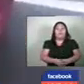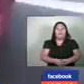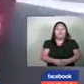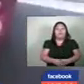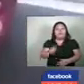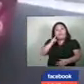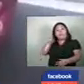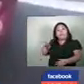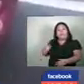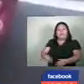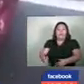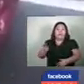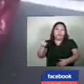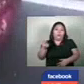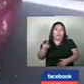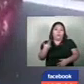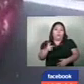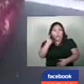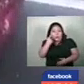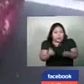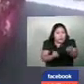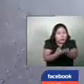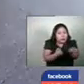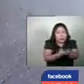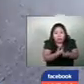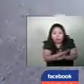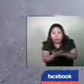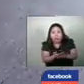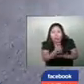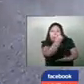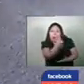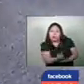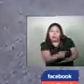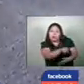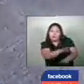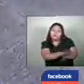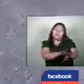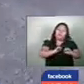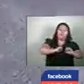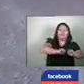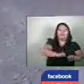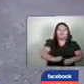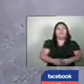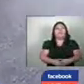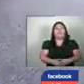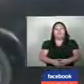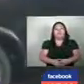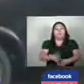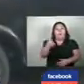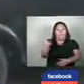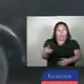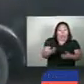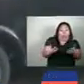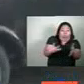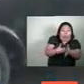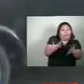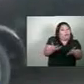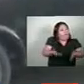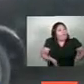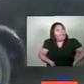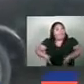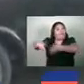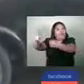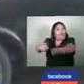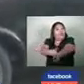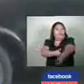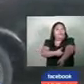Según las autoridades, los cuerpos de socorro intentaron auxiliar a la víctima, pero ya había fallecido. Los lesionados fueron trasladados a un